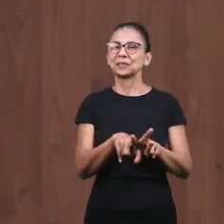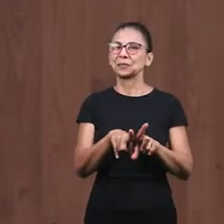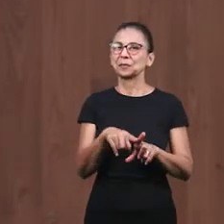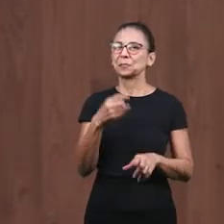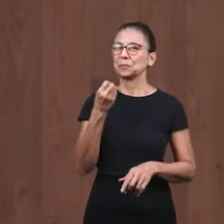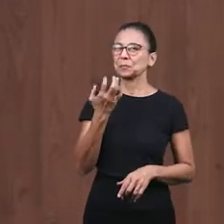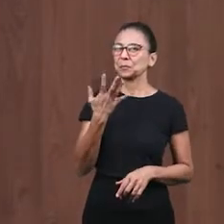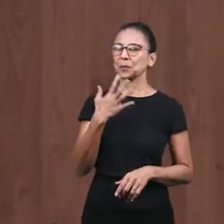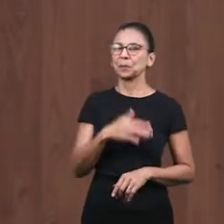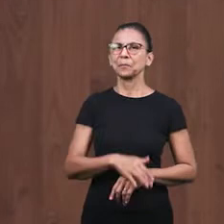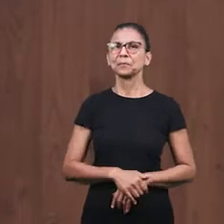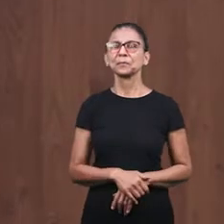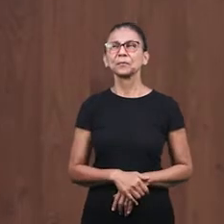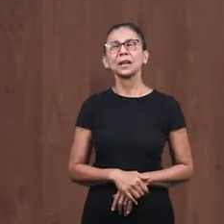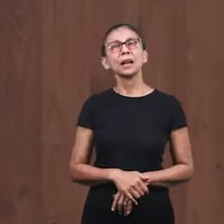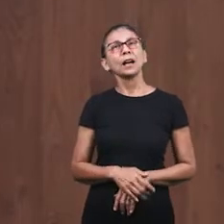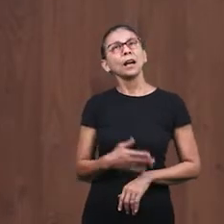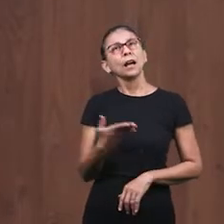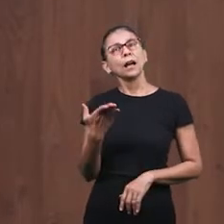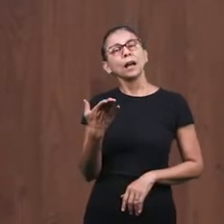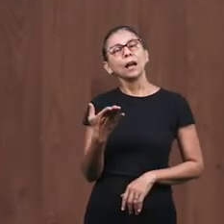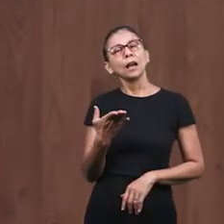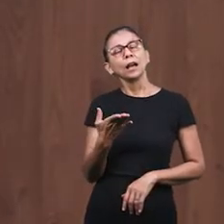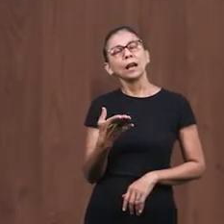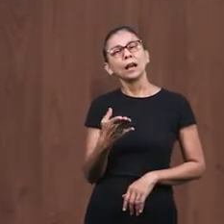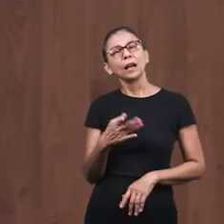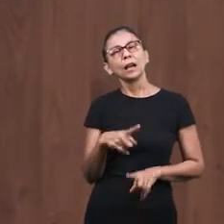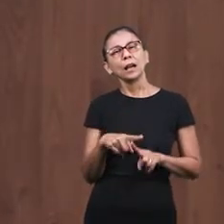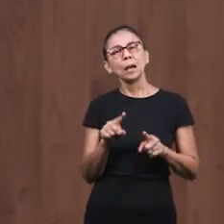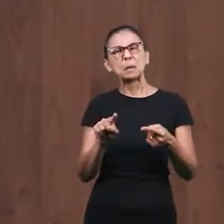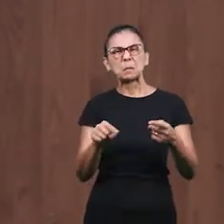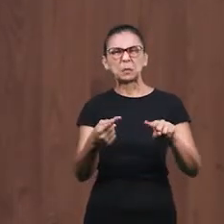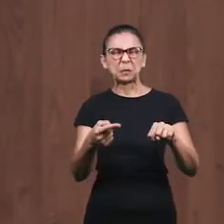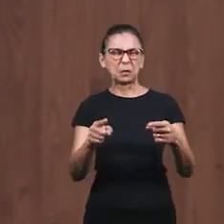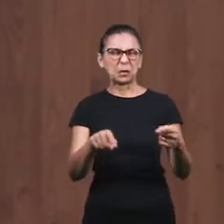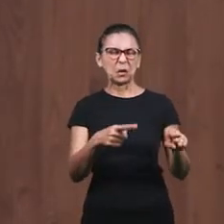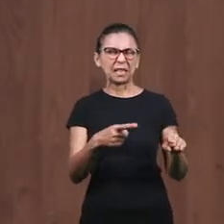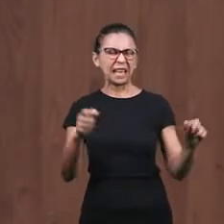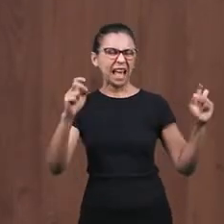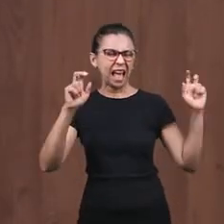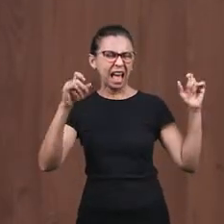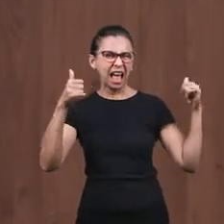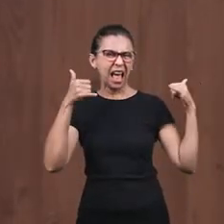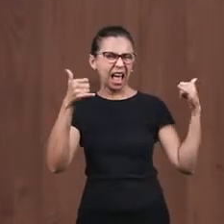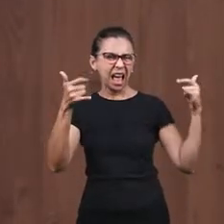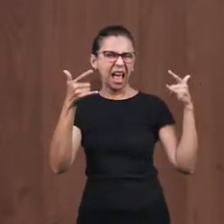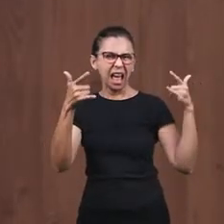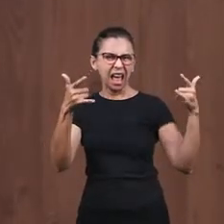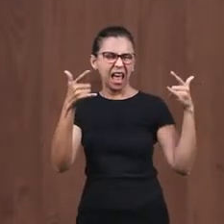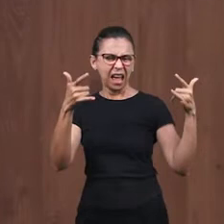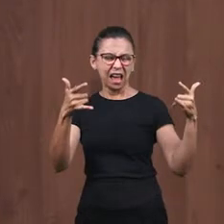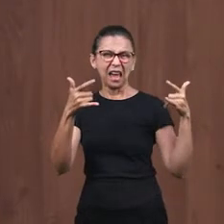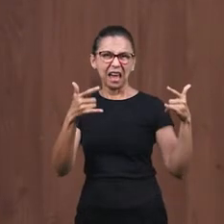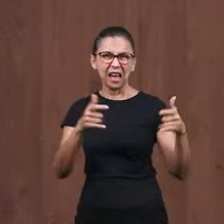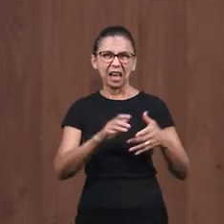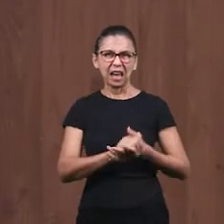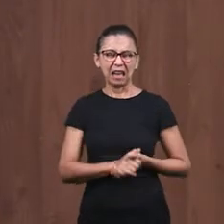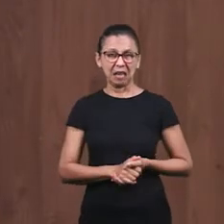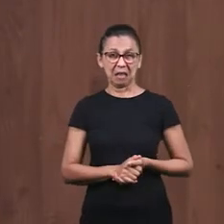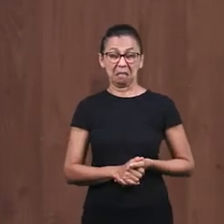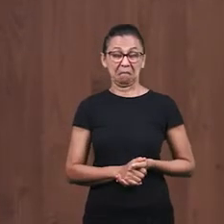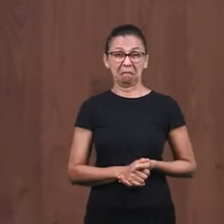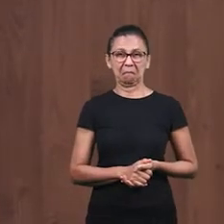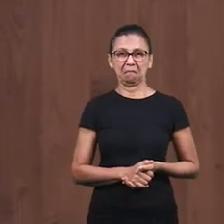corazón, también hace parte del buen depósito. Y las músicas que escuchamos, esas músicas feas